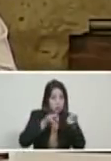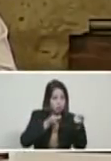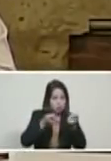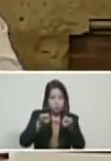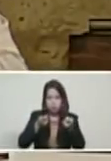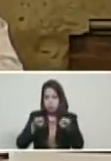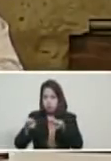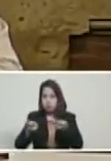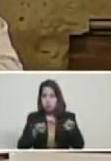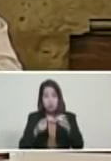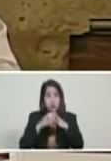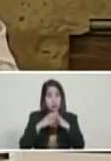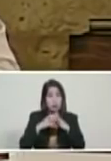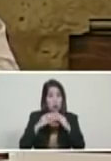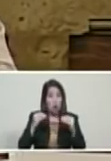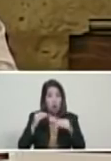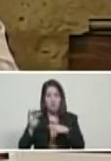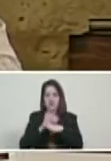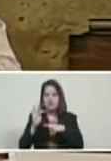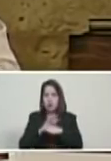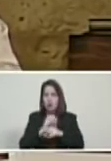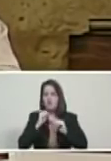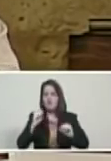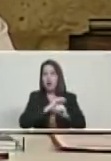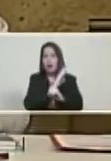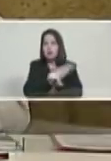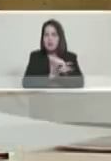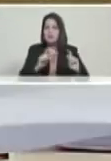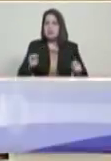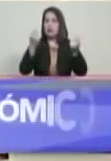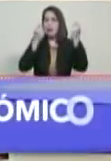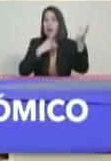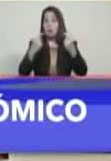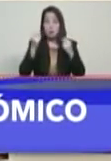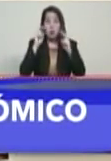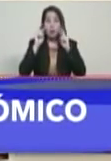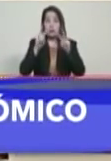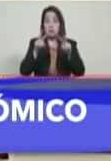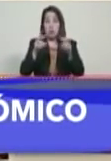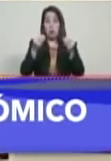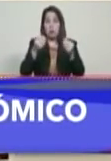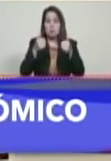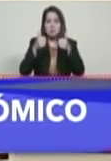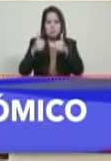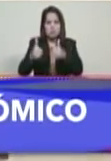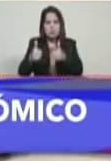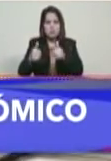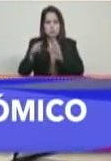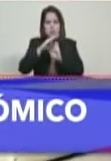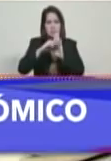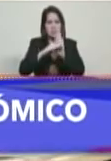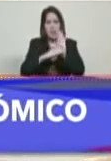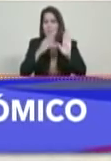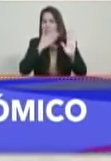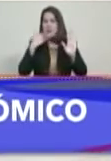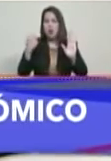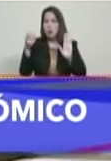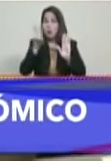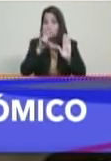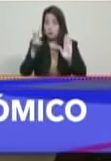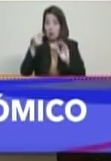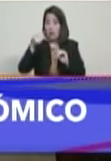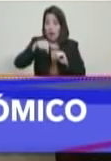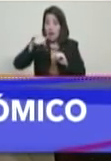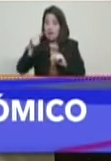necesarios en función de fortalecer el programa de recuperación económica como una visión pertinente para Venezuela. Esta semana